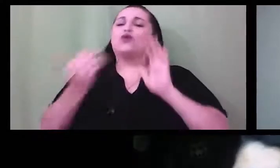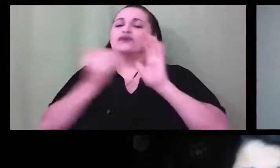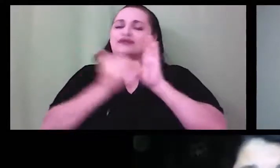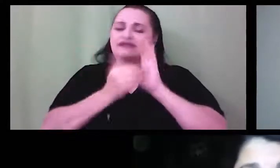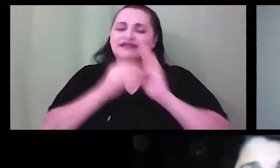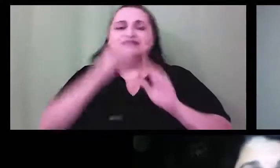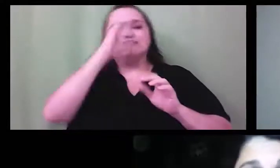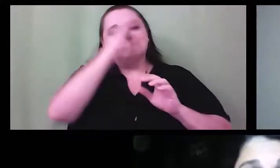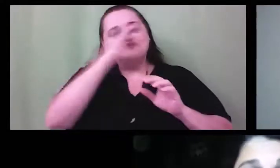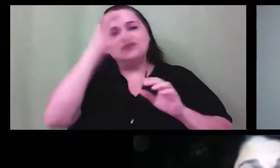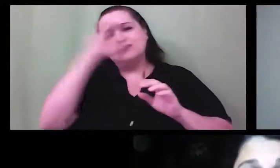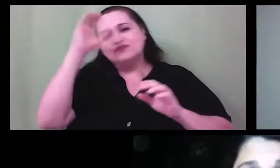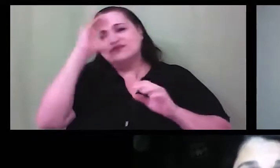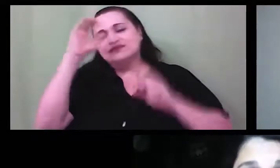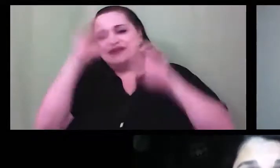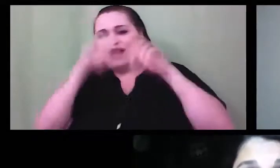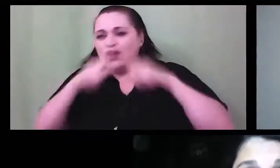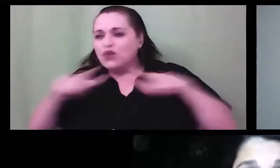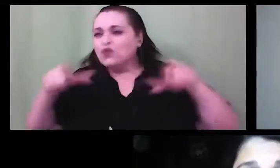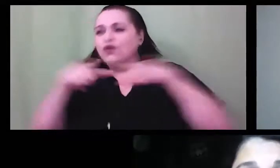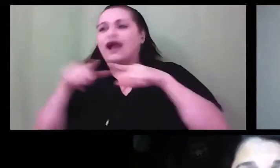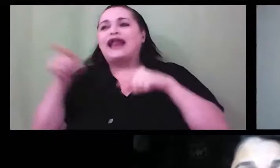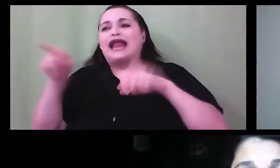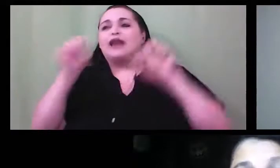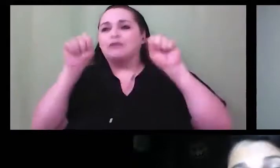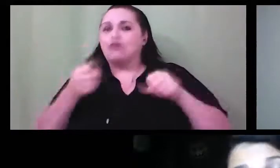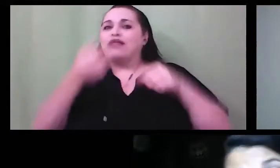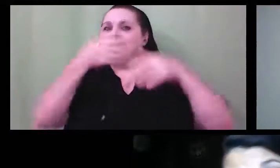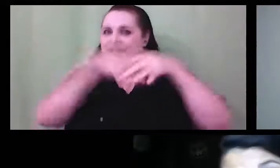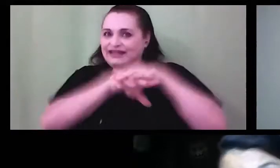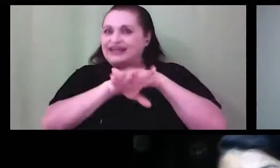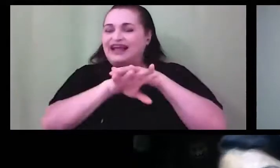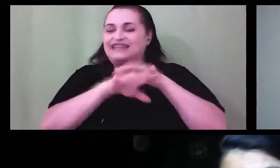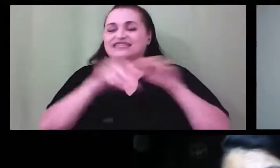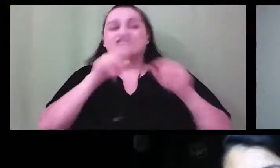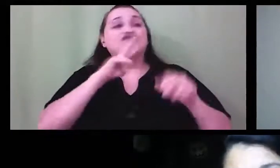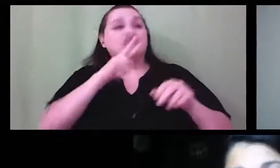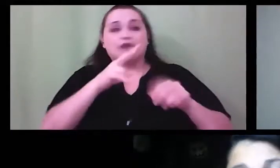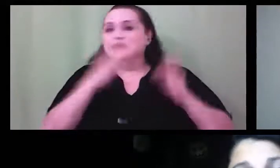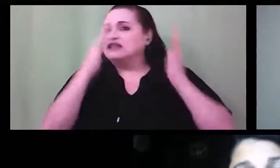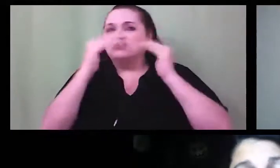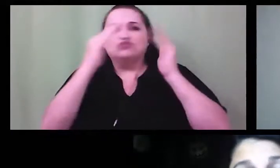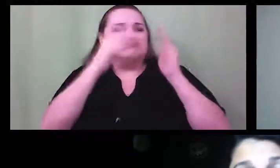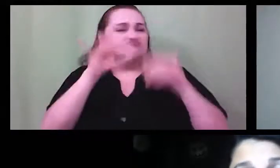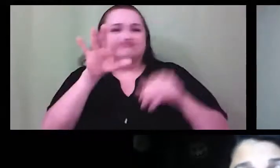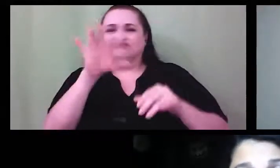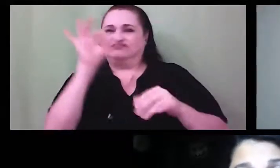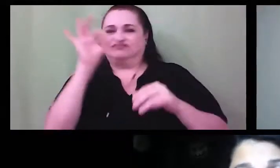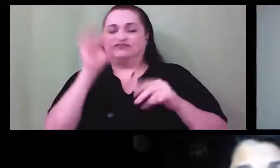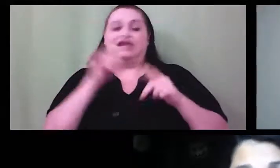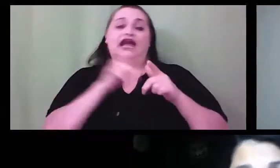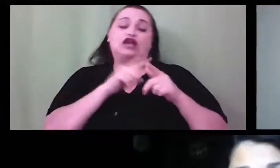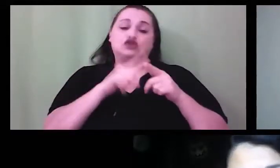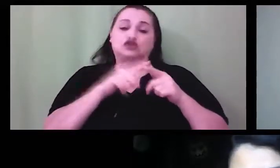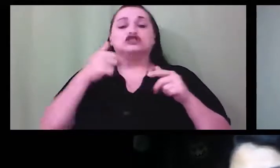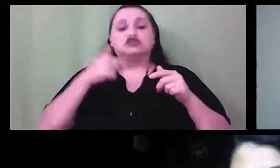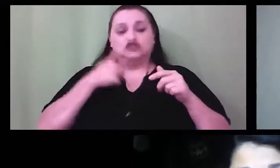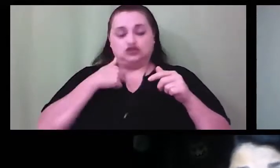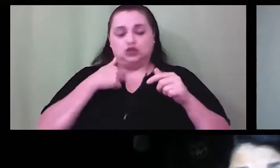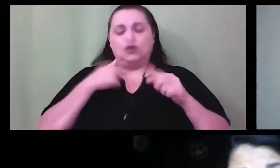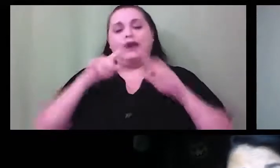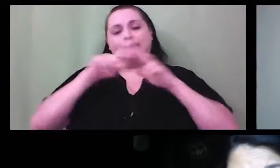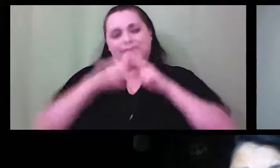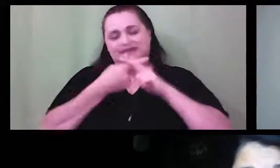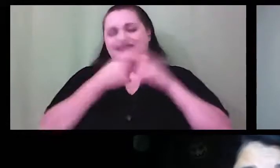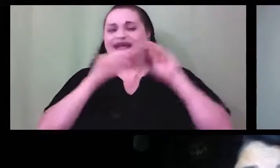un lugar donde él pudiera integrarse y realmente no encontramos. Entonces yo empecé a educarlo en casa.